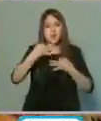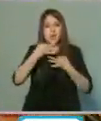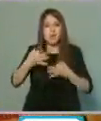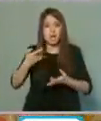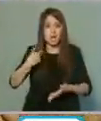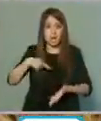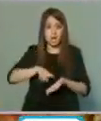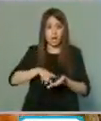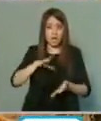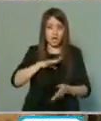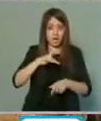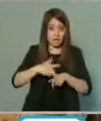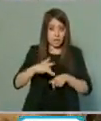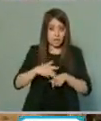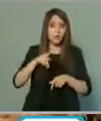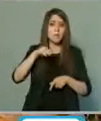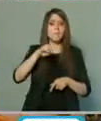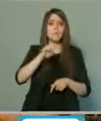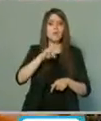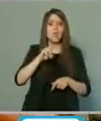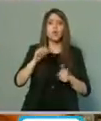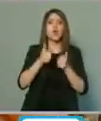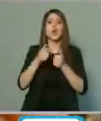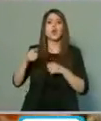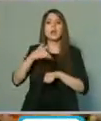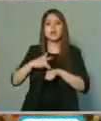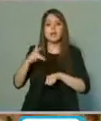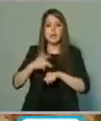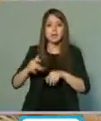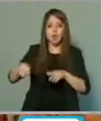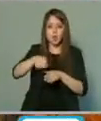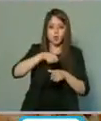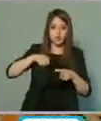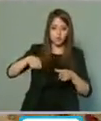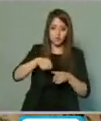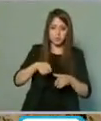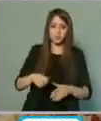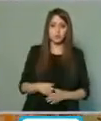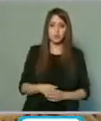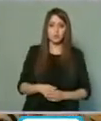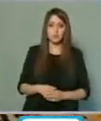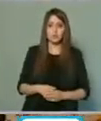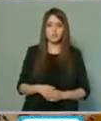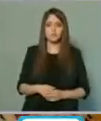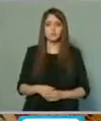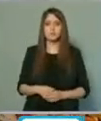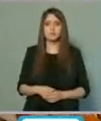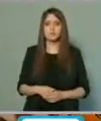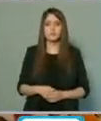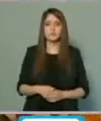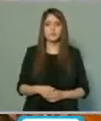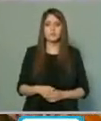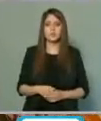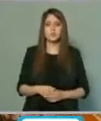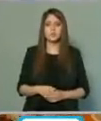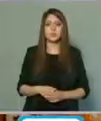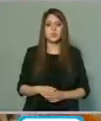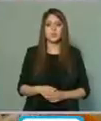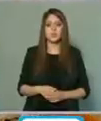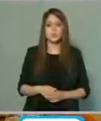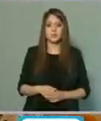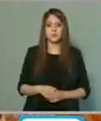¿no? Este es de morrón con queso y lleva su quesito, aquí se lo puede echar. Y este